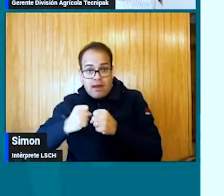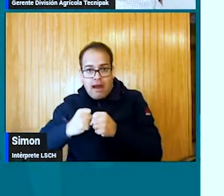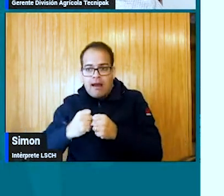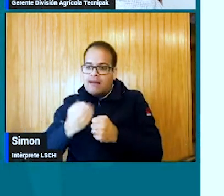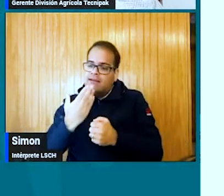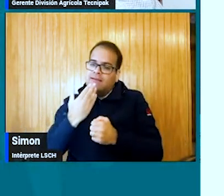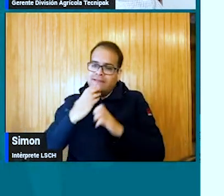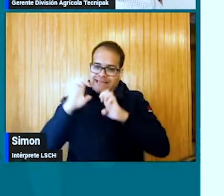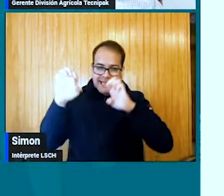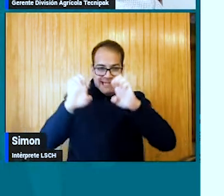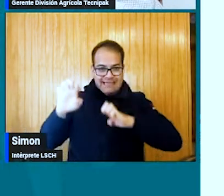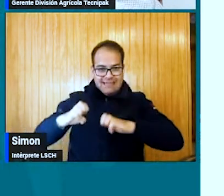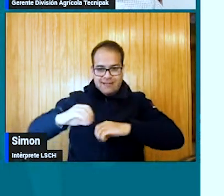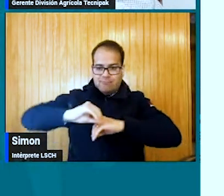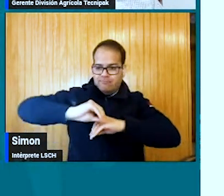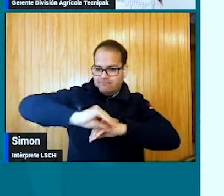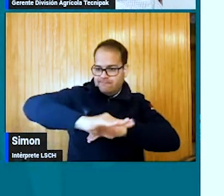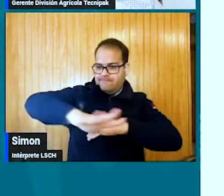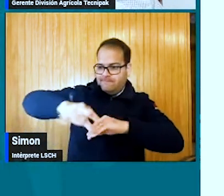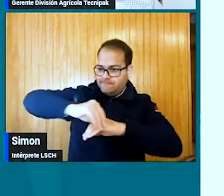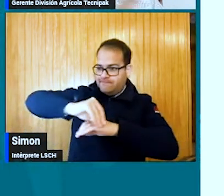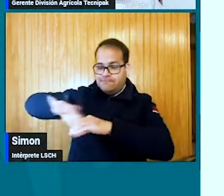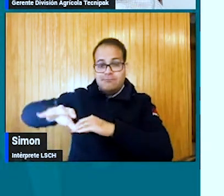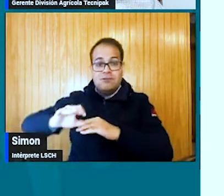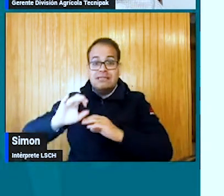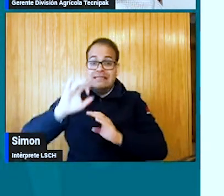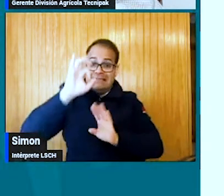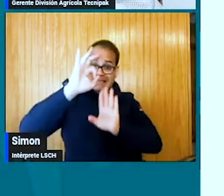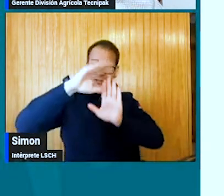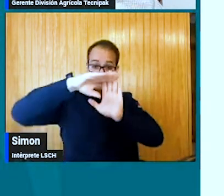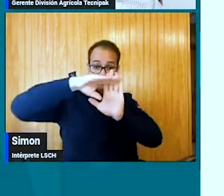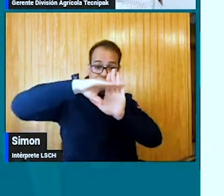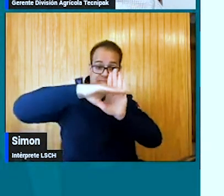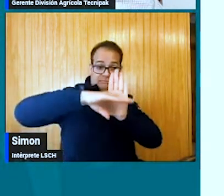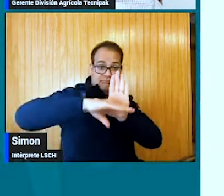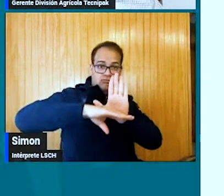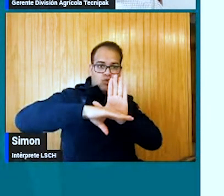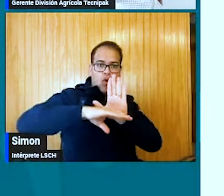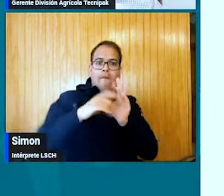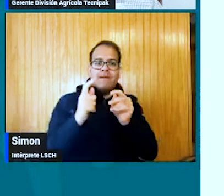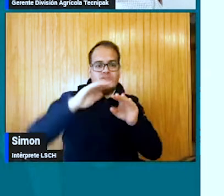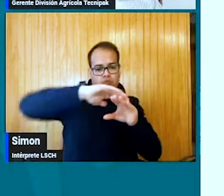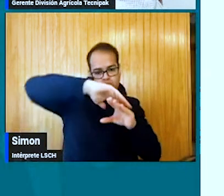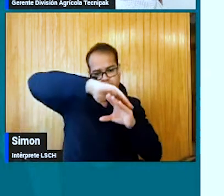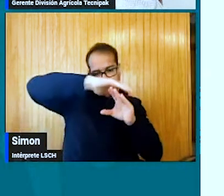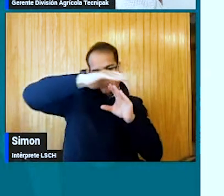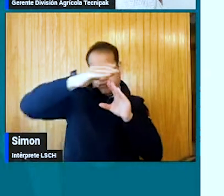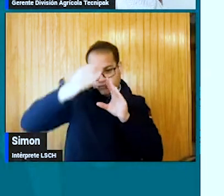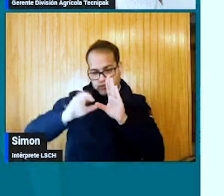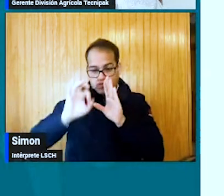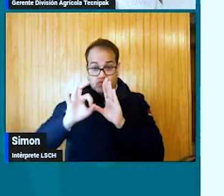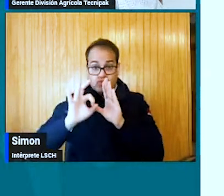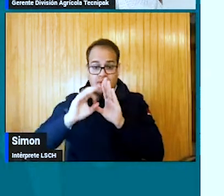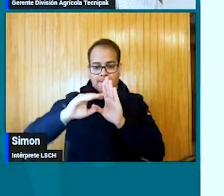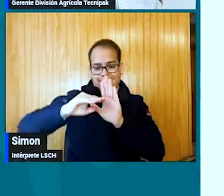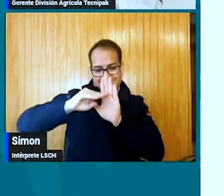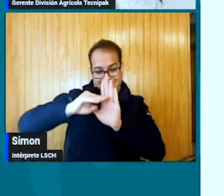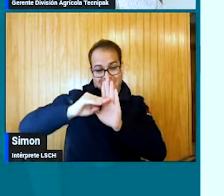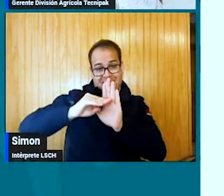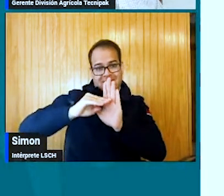hace que no baje de 0 grados. O sea, forma como un iglú y esta no baja a los 0 grados.